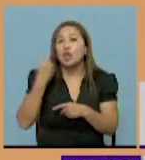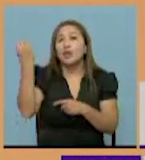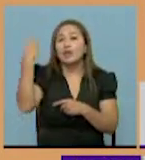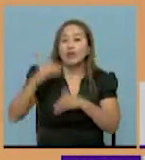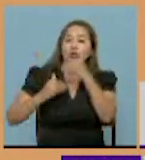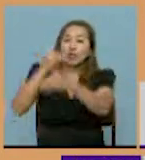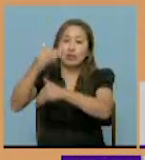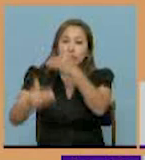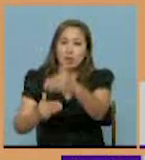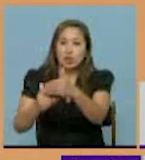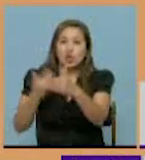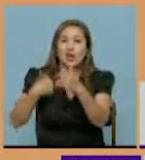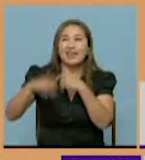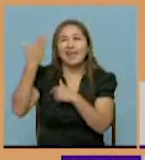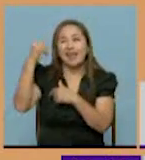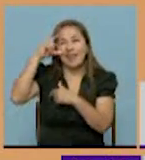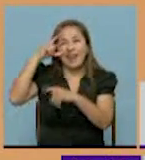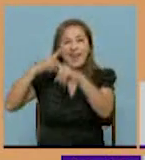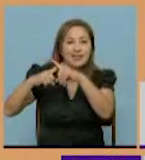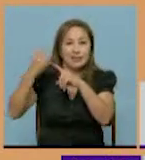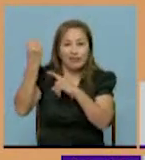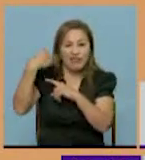Desarrollo del ex Banco de Acción Social.